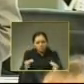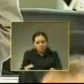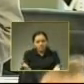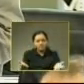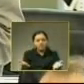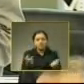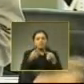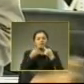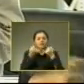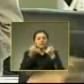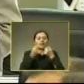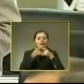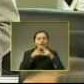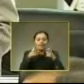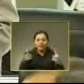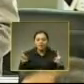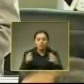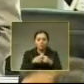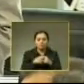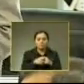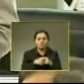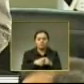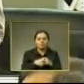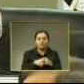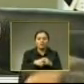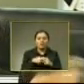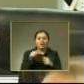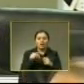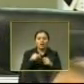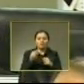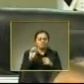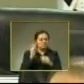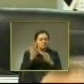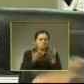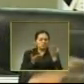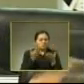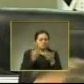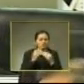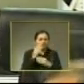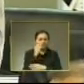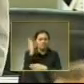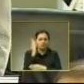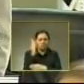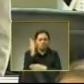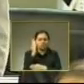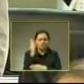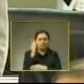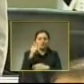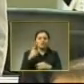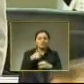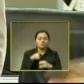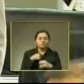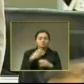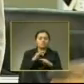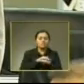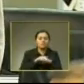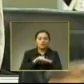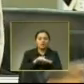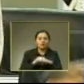cosmovisión. Hace ratito o al mediodía nos invitaron a sembrar un árbol,